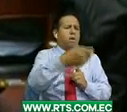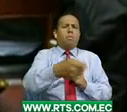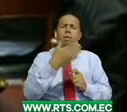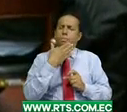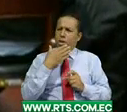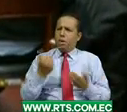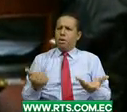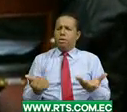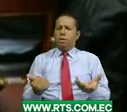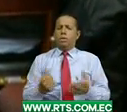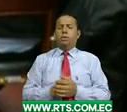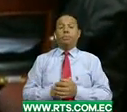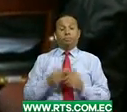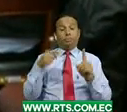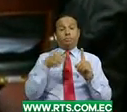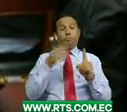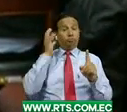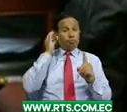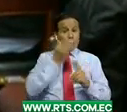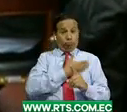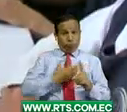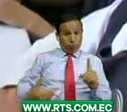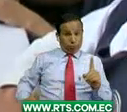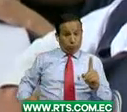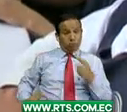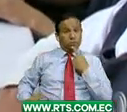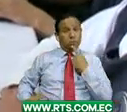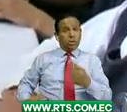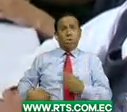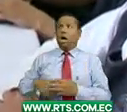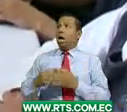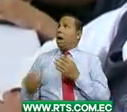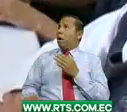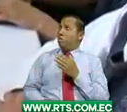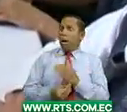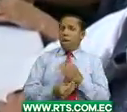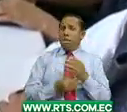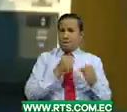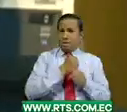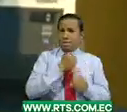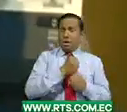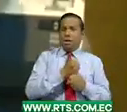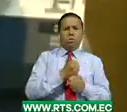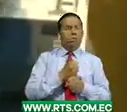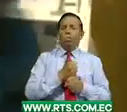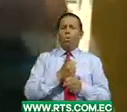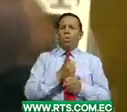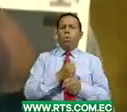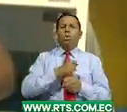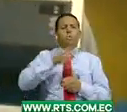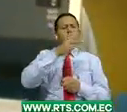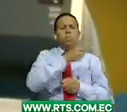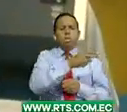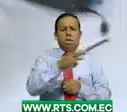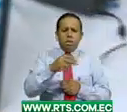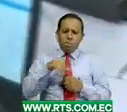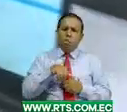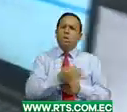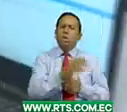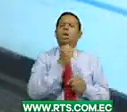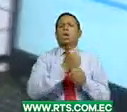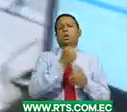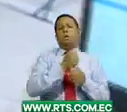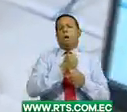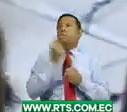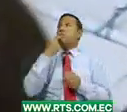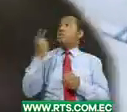Consejo Nacional Electoral aclaró que no se está pidiendo un incremento de trabajadores, sino evitar el despido de personal técnico y operativo que, de ser